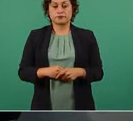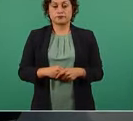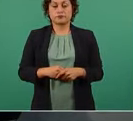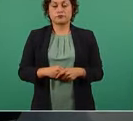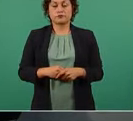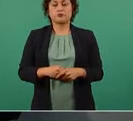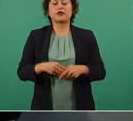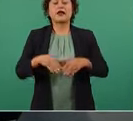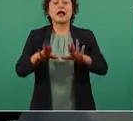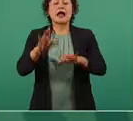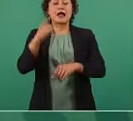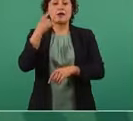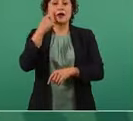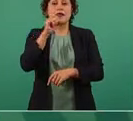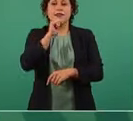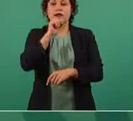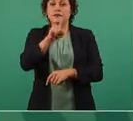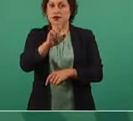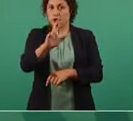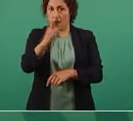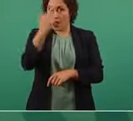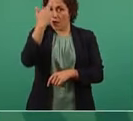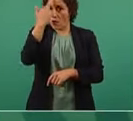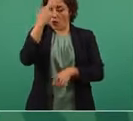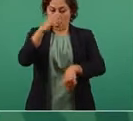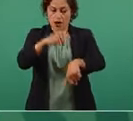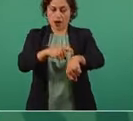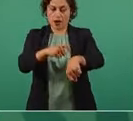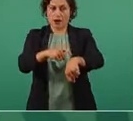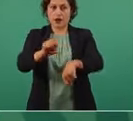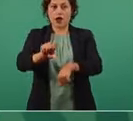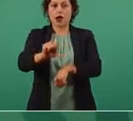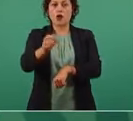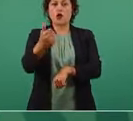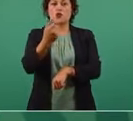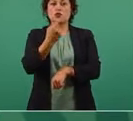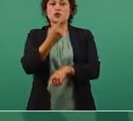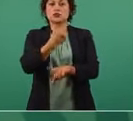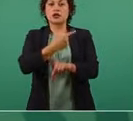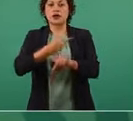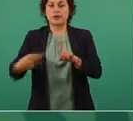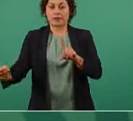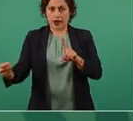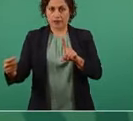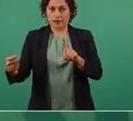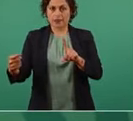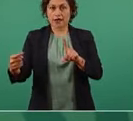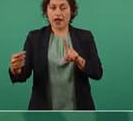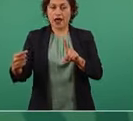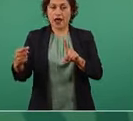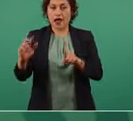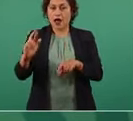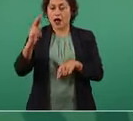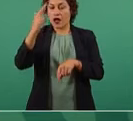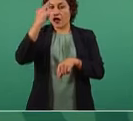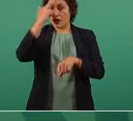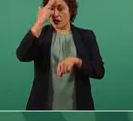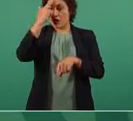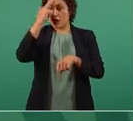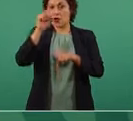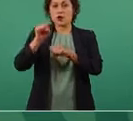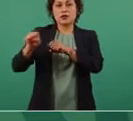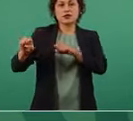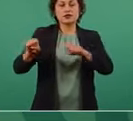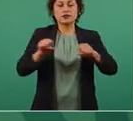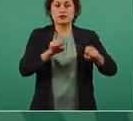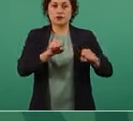También les recuerdo que a las 11:30 es el simulacro nacional del Istmo,